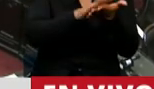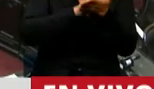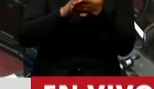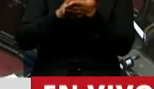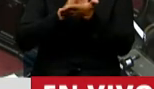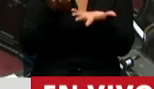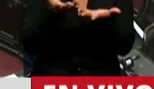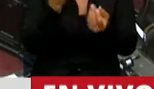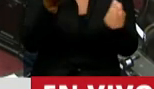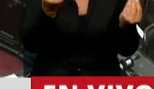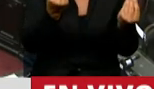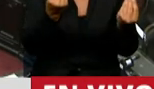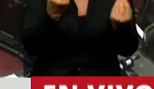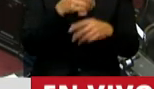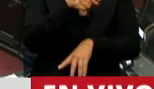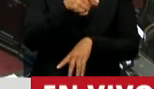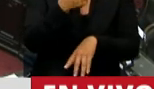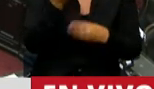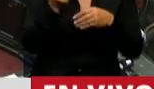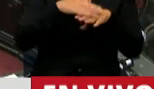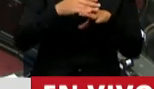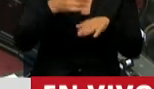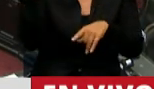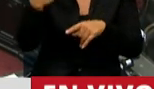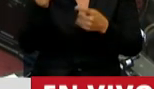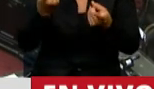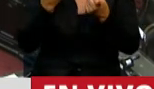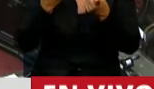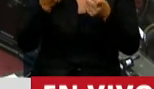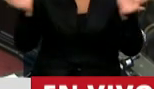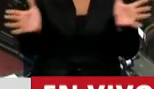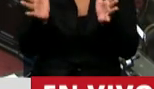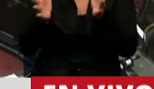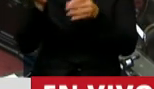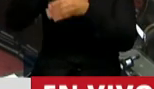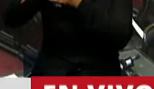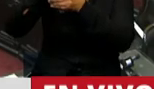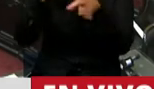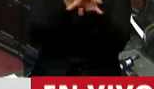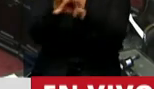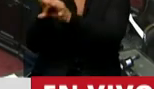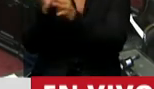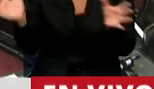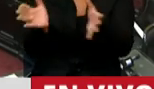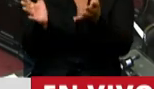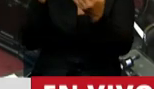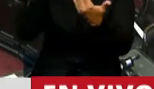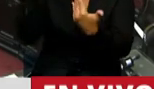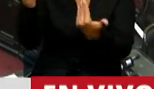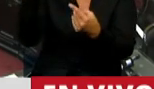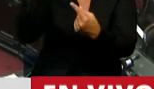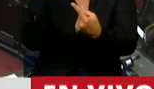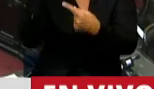eso por qué ocurrió? Ocurrió justamente porque necesitamos potenciar desde el sistema educativo el desarrollo de las capacidades que tengan que ver